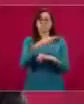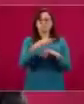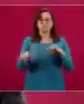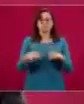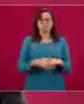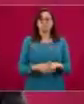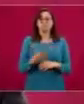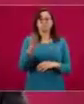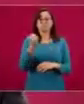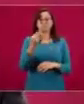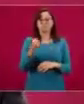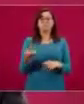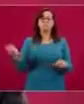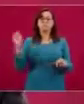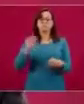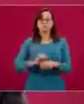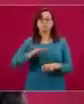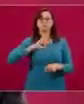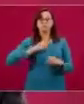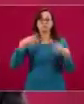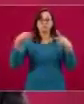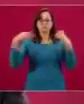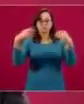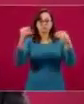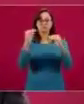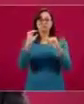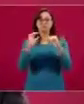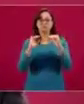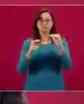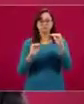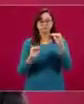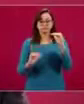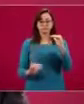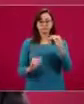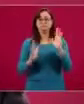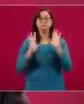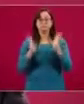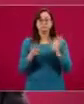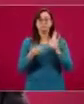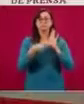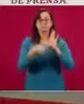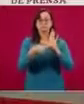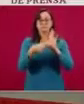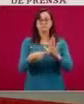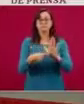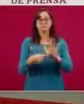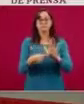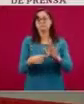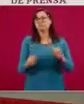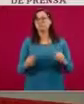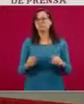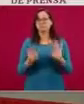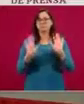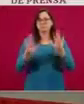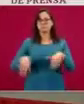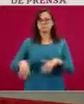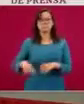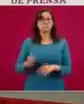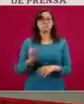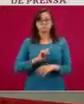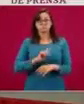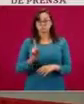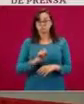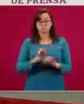Llevamos 9 semanas de reducción de la epidemia, en múltiples indicadores se muestra esto. No confiarse es muy importante, tanto a